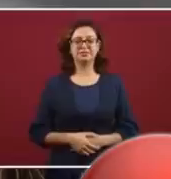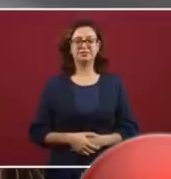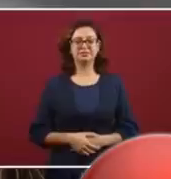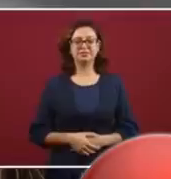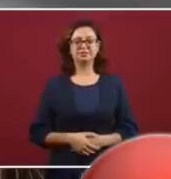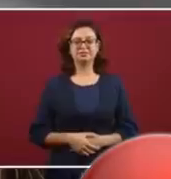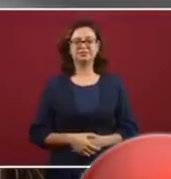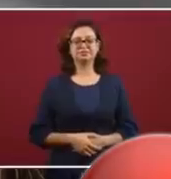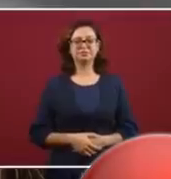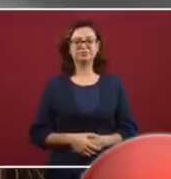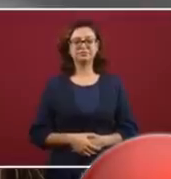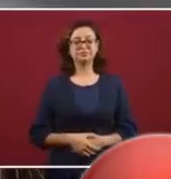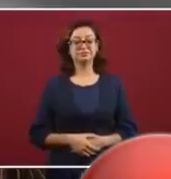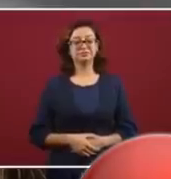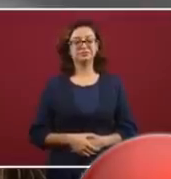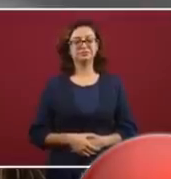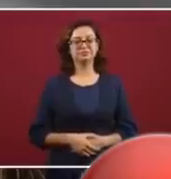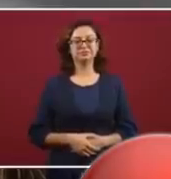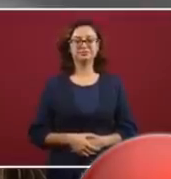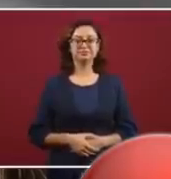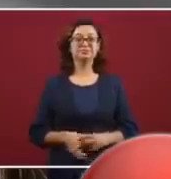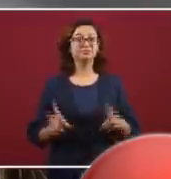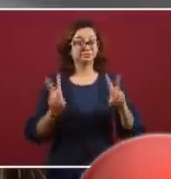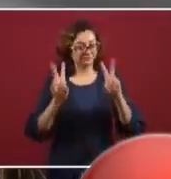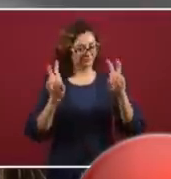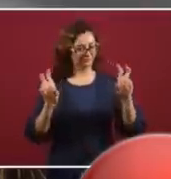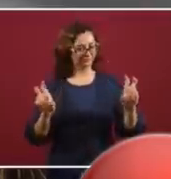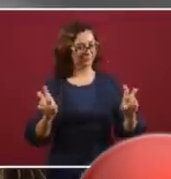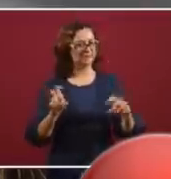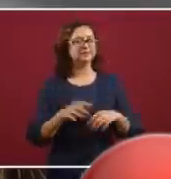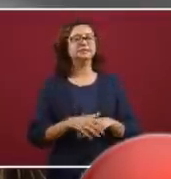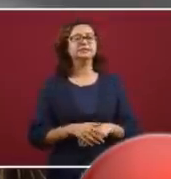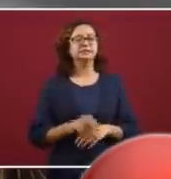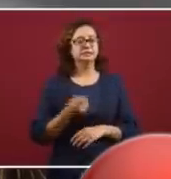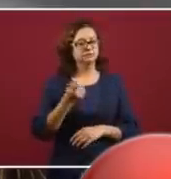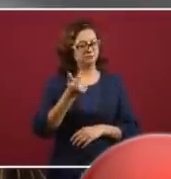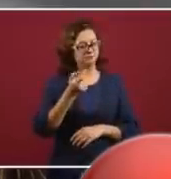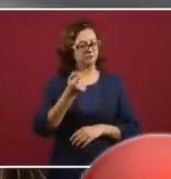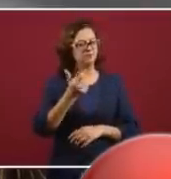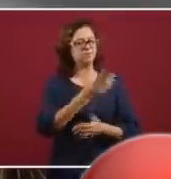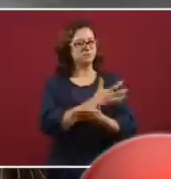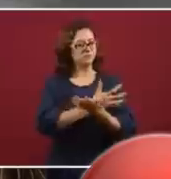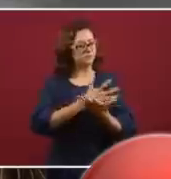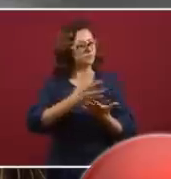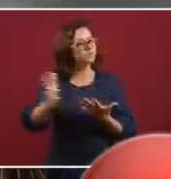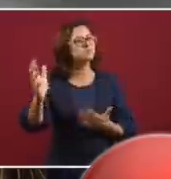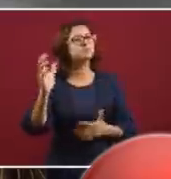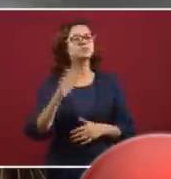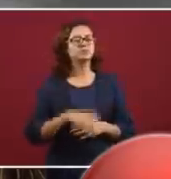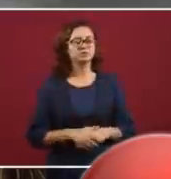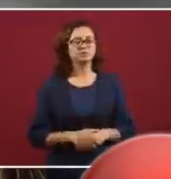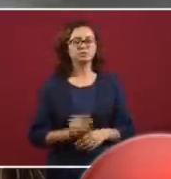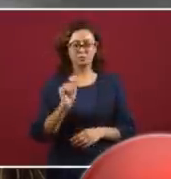Como que se les pasó un poquito la mano nada más.